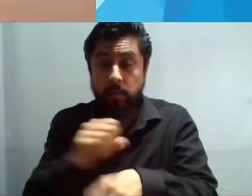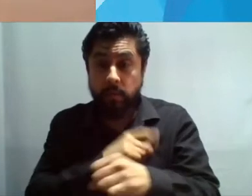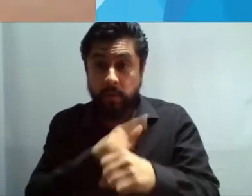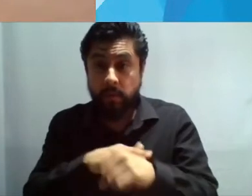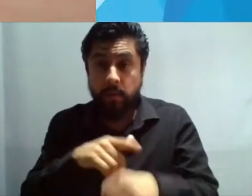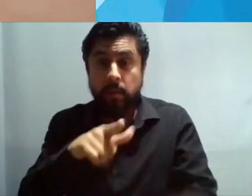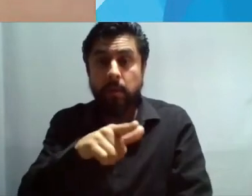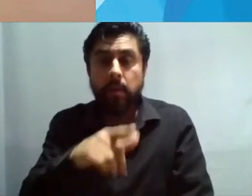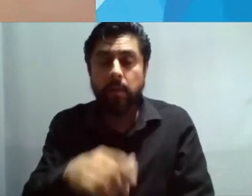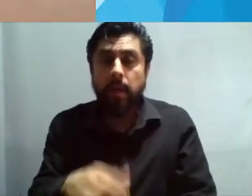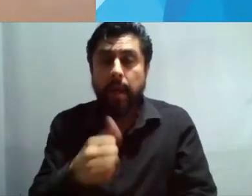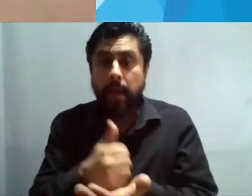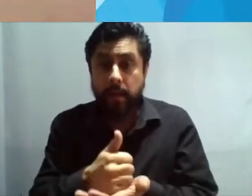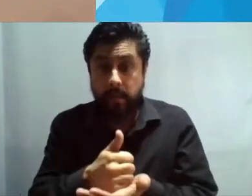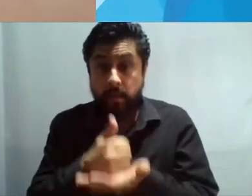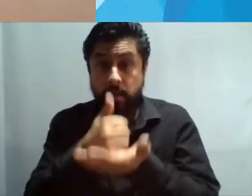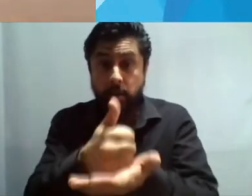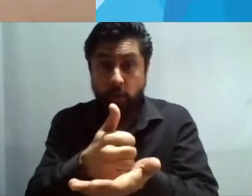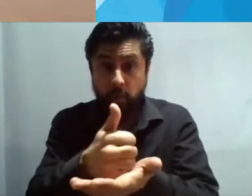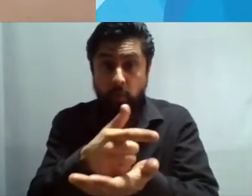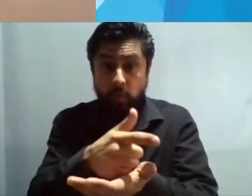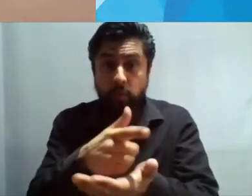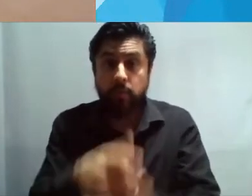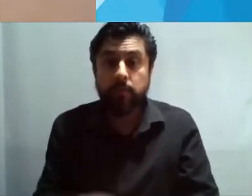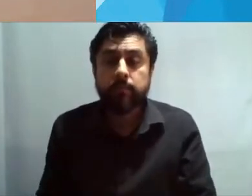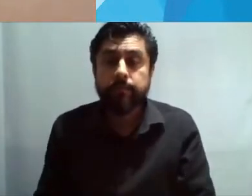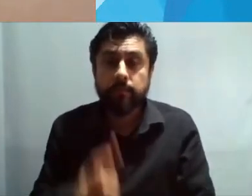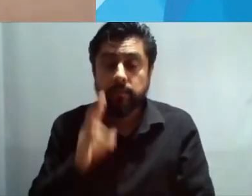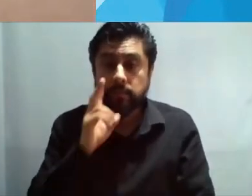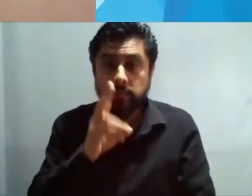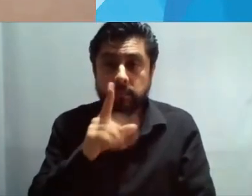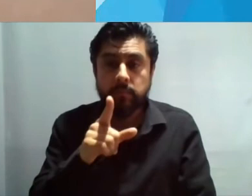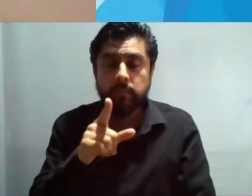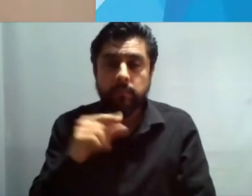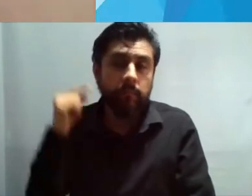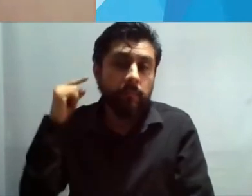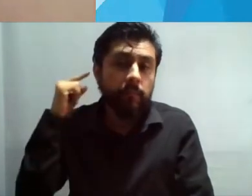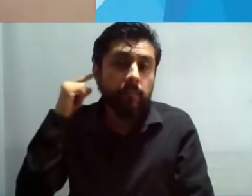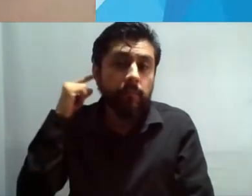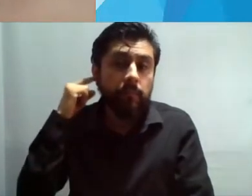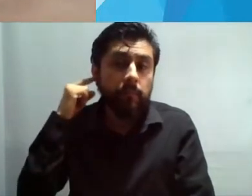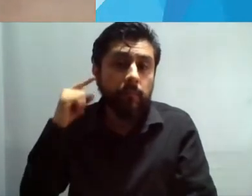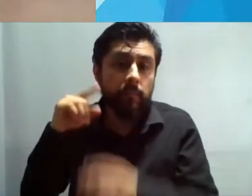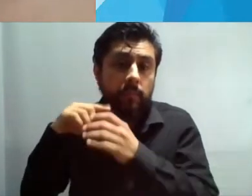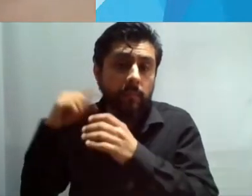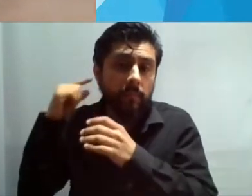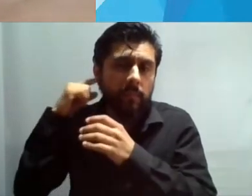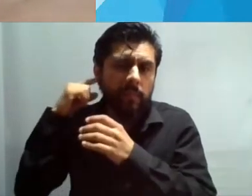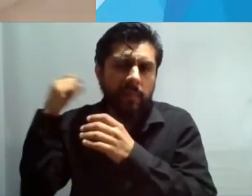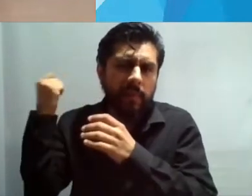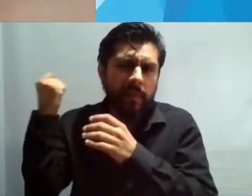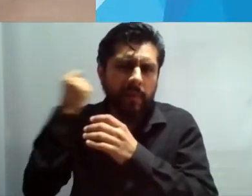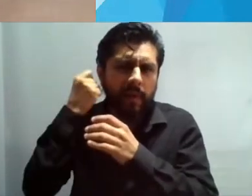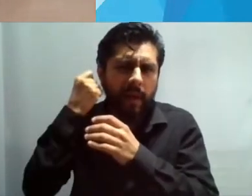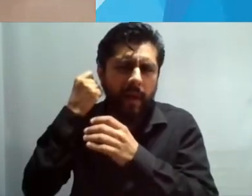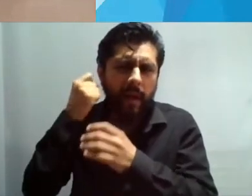nada. Idóneamente los libros nos dicen primero adentro, con cuidado, matar al animal y después sacarlo.